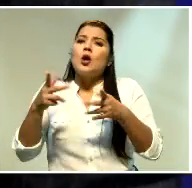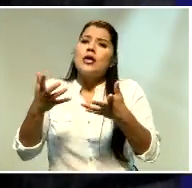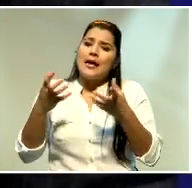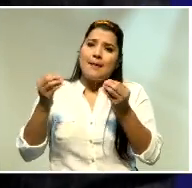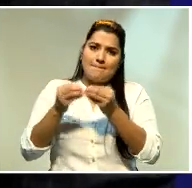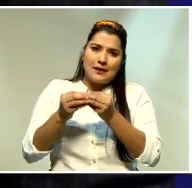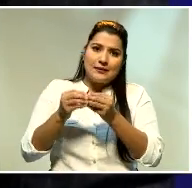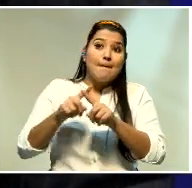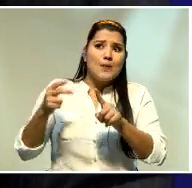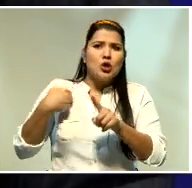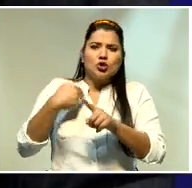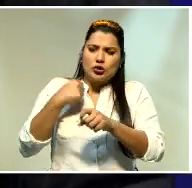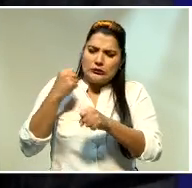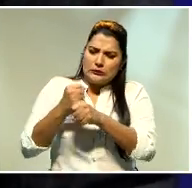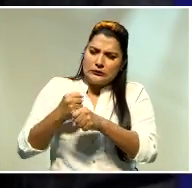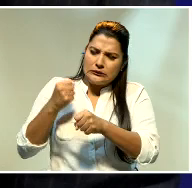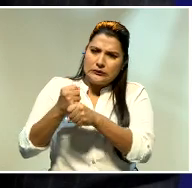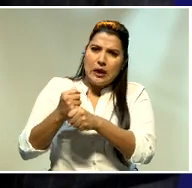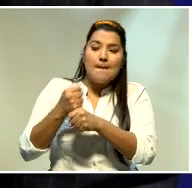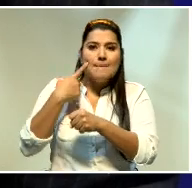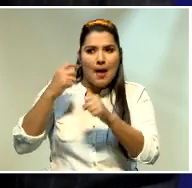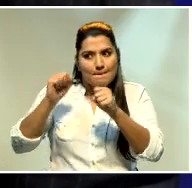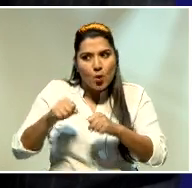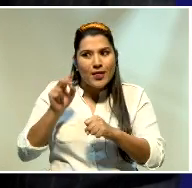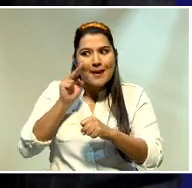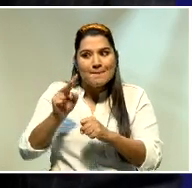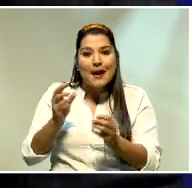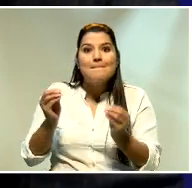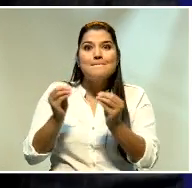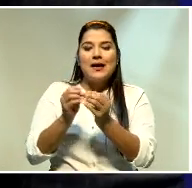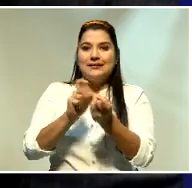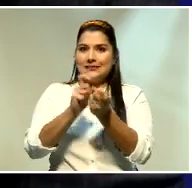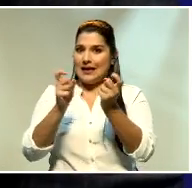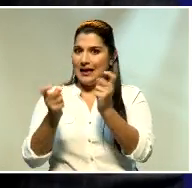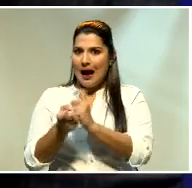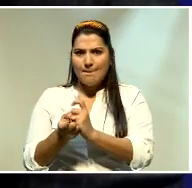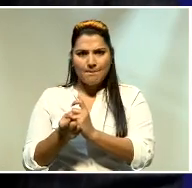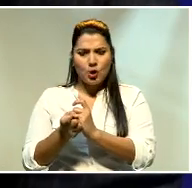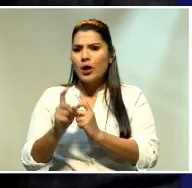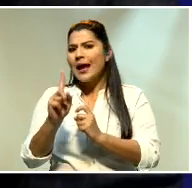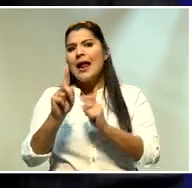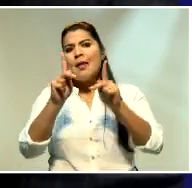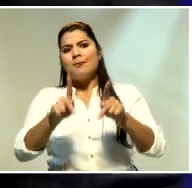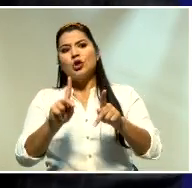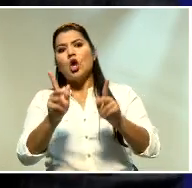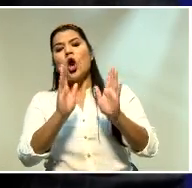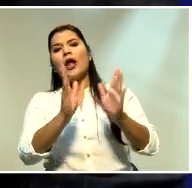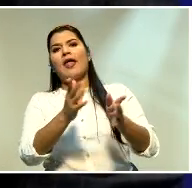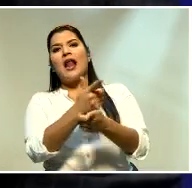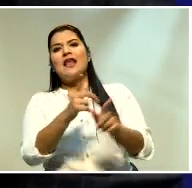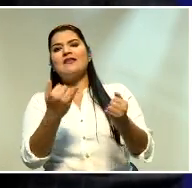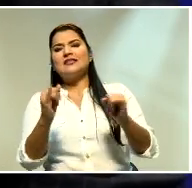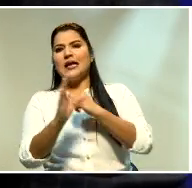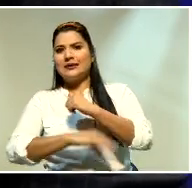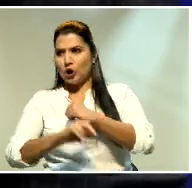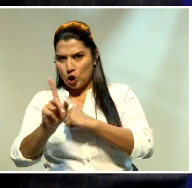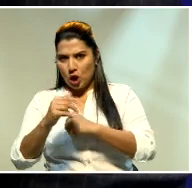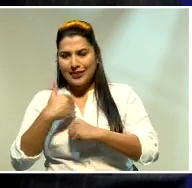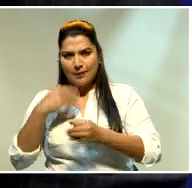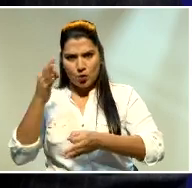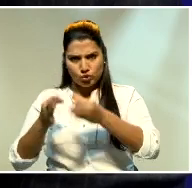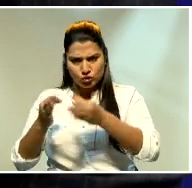estamos trabajando duro para que se sienta más que no hay impunidad y que hay justicia. Por ejemplo, estamos luchando muy fuerte